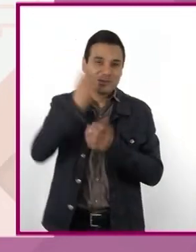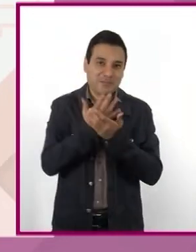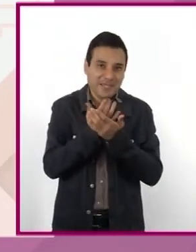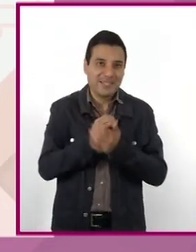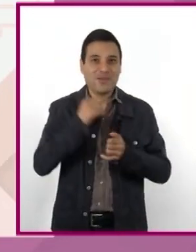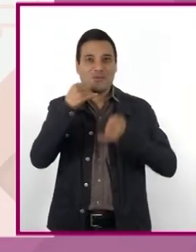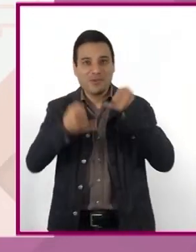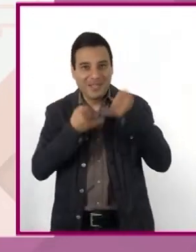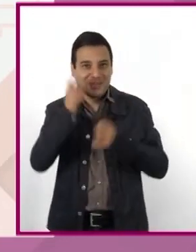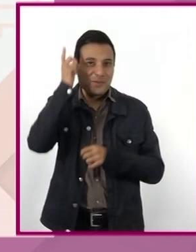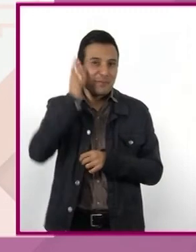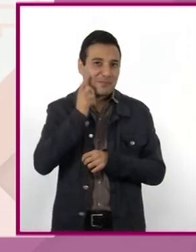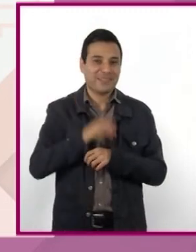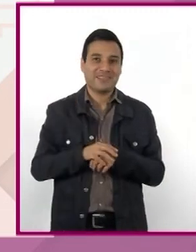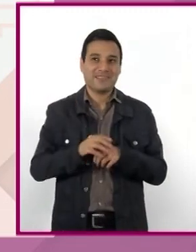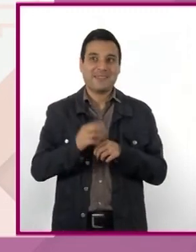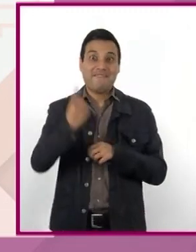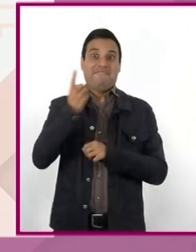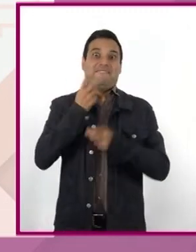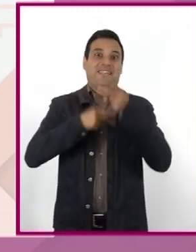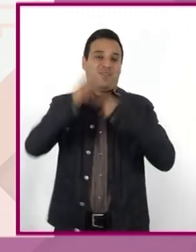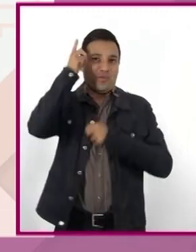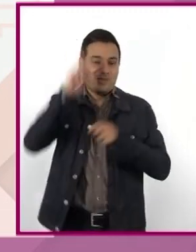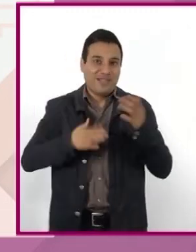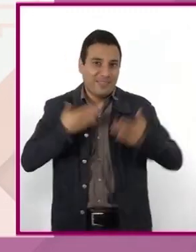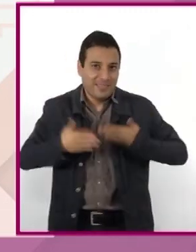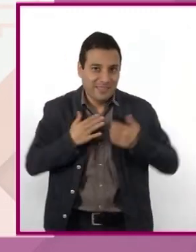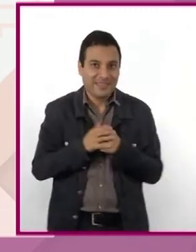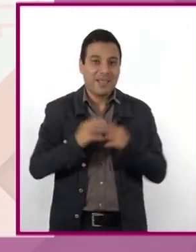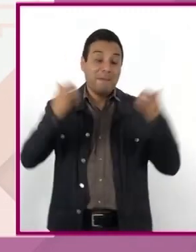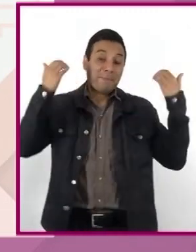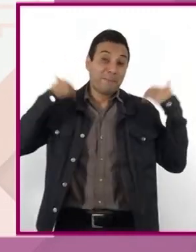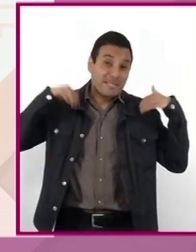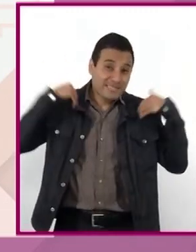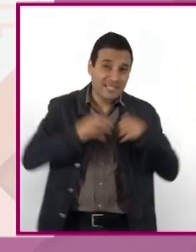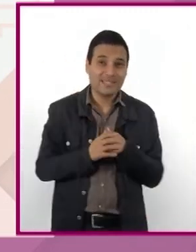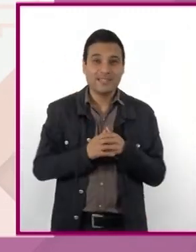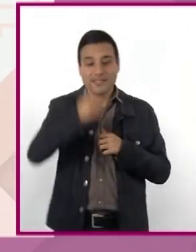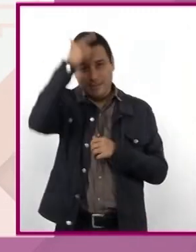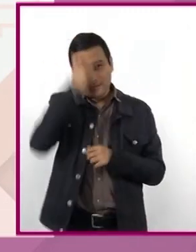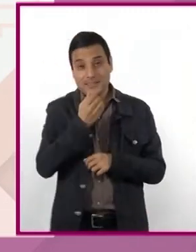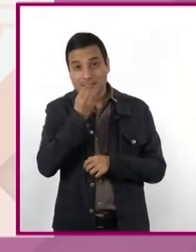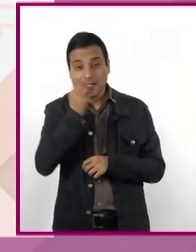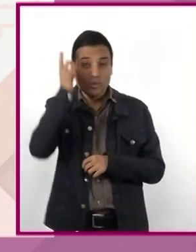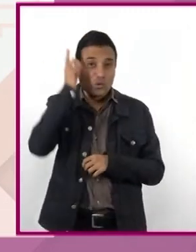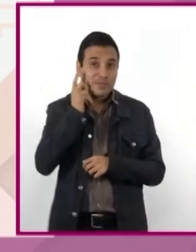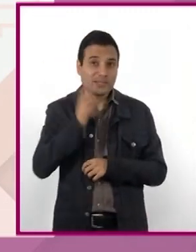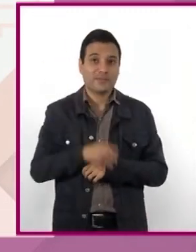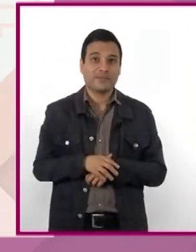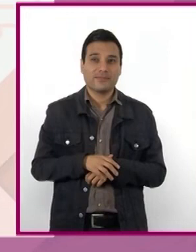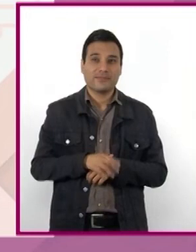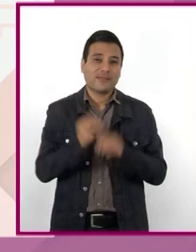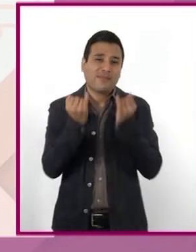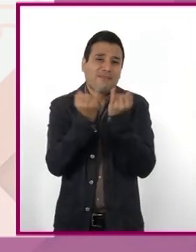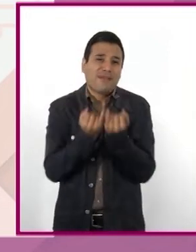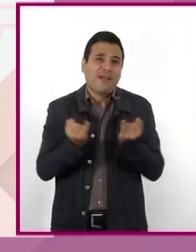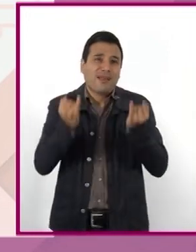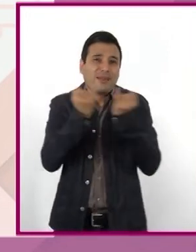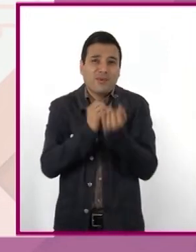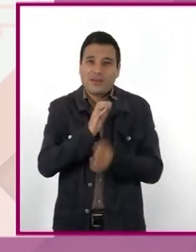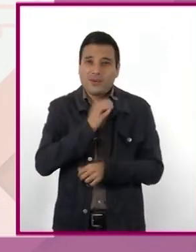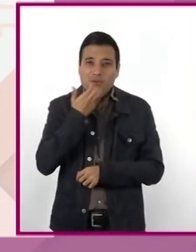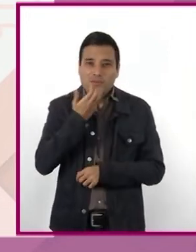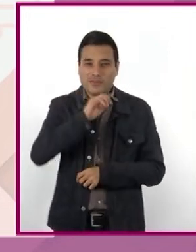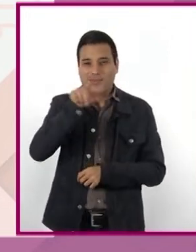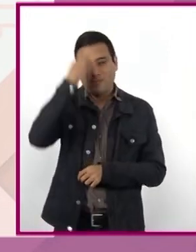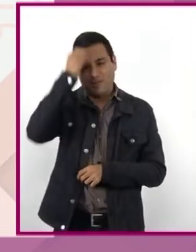jugar, dormir, festejar la llegada del amo, pasear, cenar, dormir, recordar la monotonía,